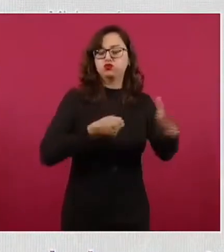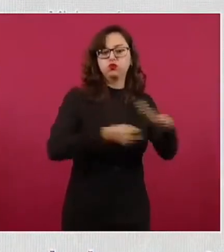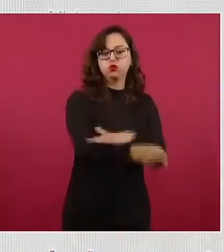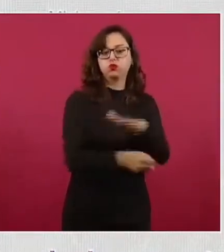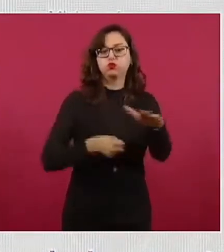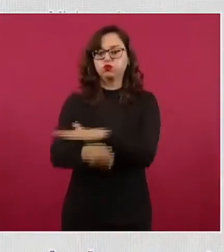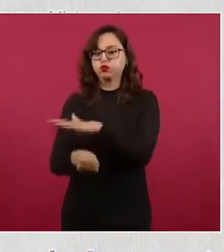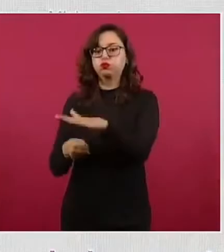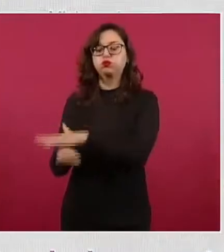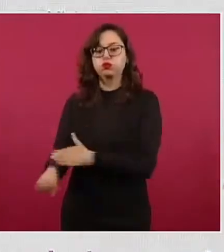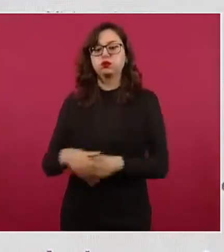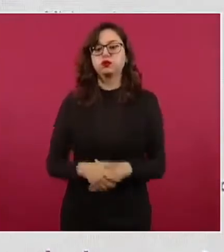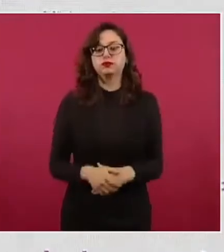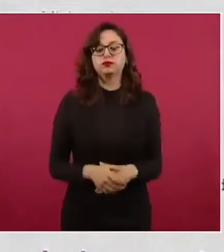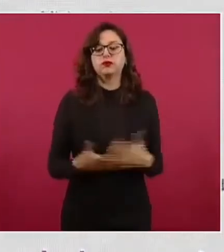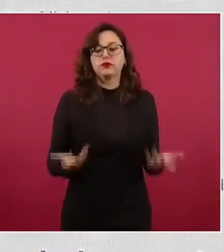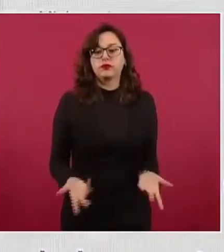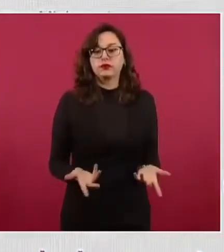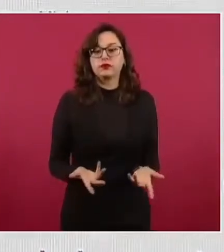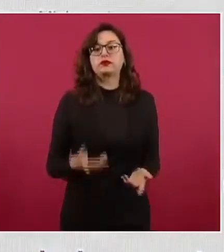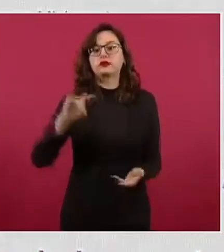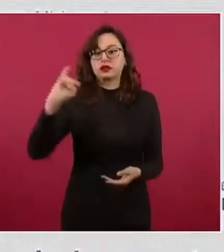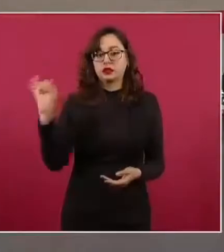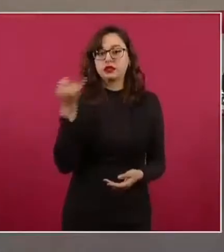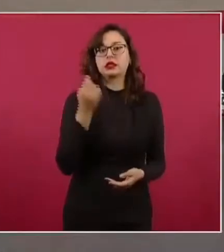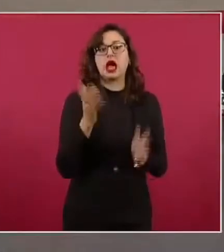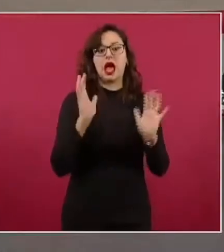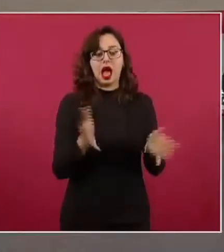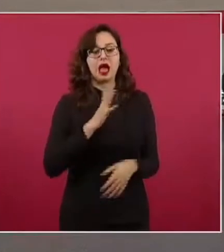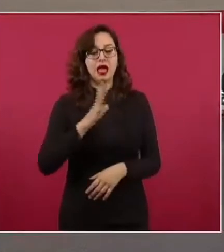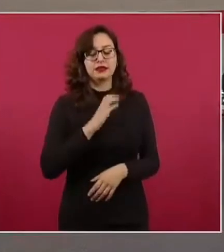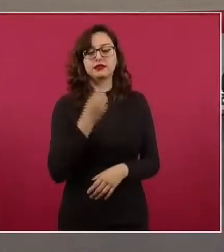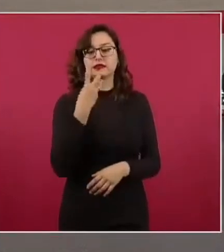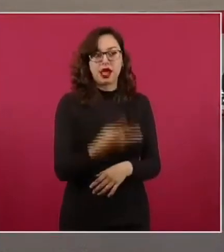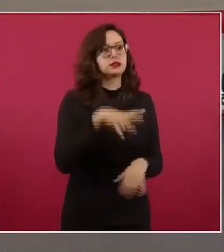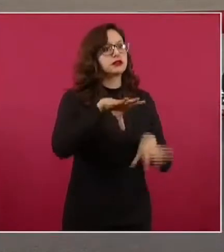Lourdes Maldonado, 23 de enero, también en Tijuana, 3 detenidos.